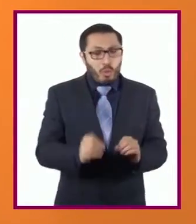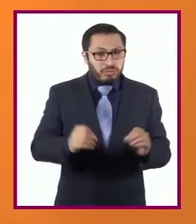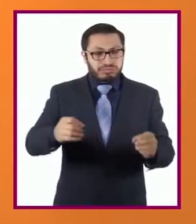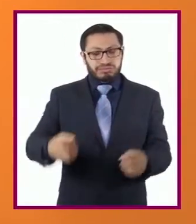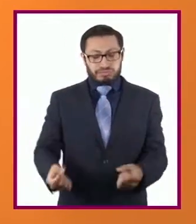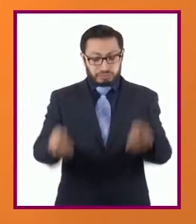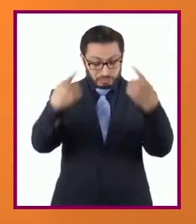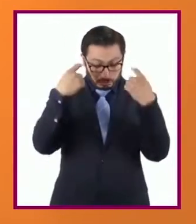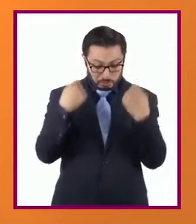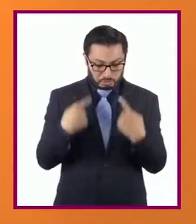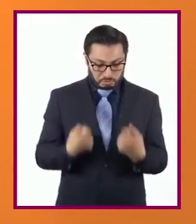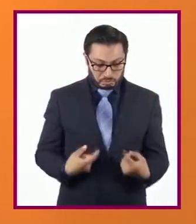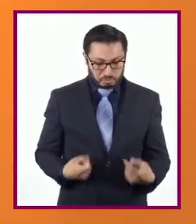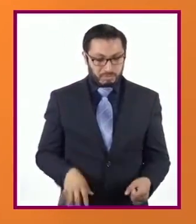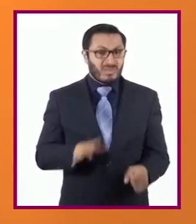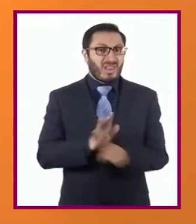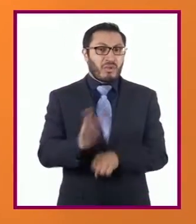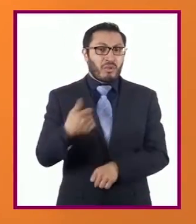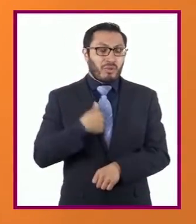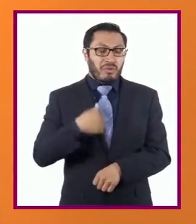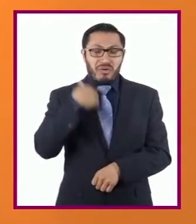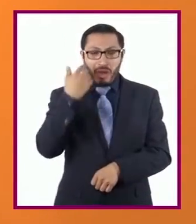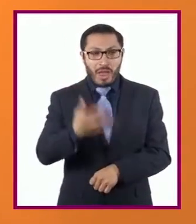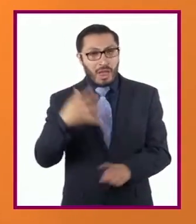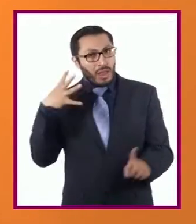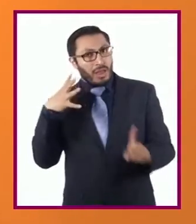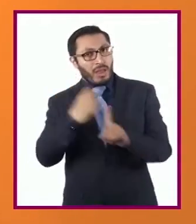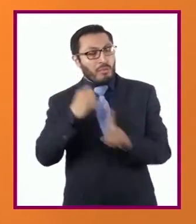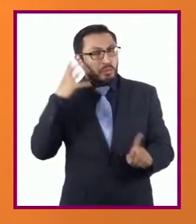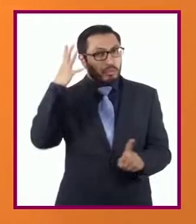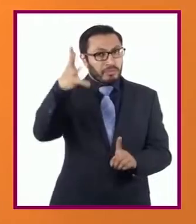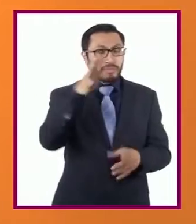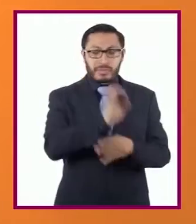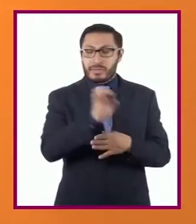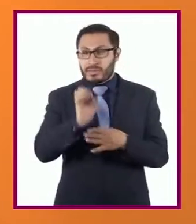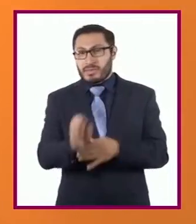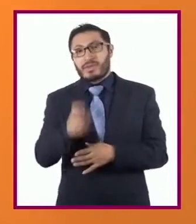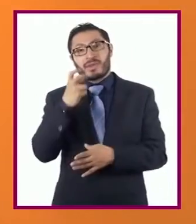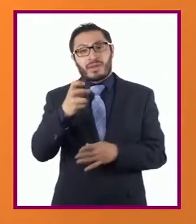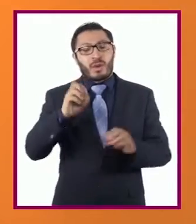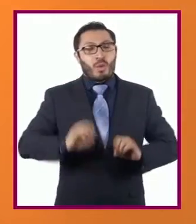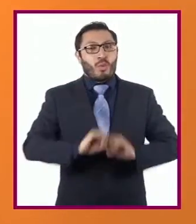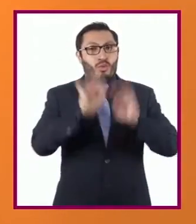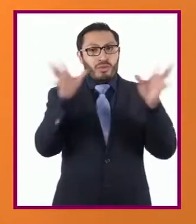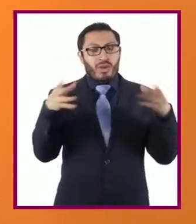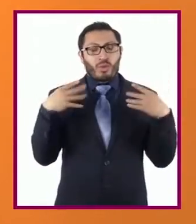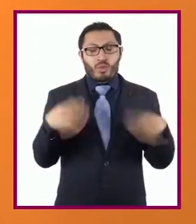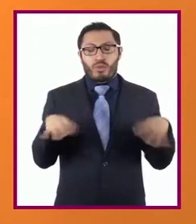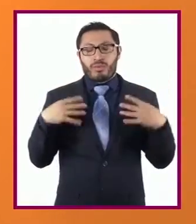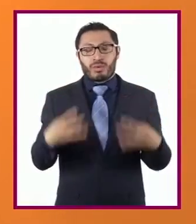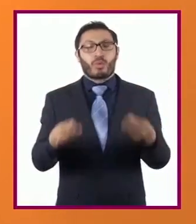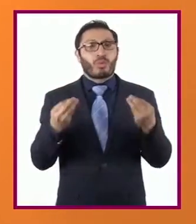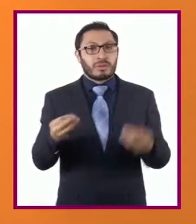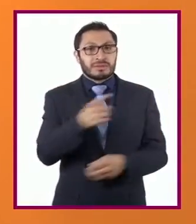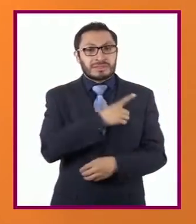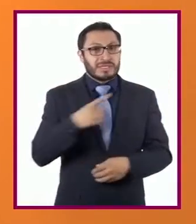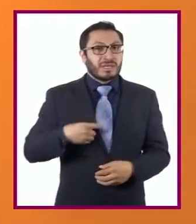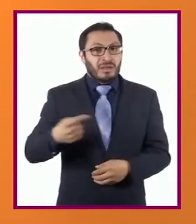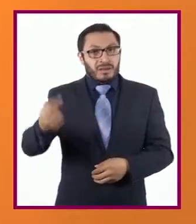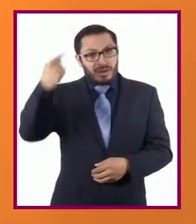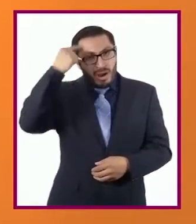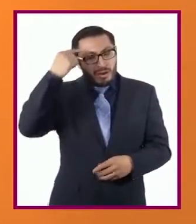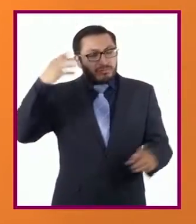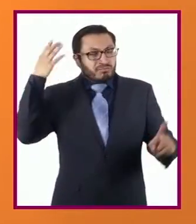sí mismos, qué es lo que ellos quieren alcanzar. Entonces tienen que tener muy claramente un objetivo adelante